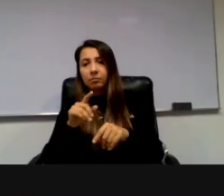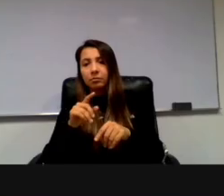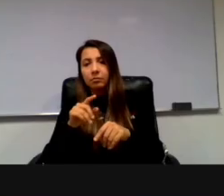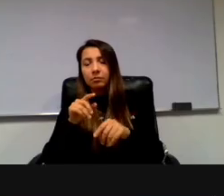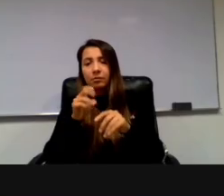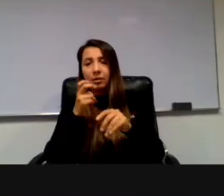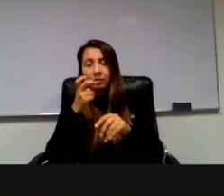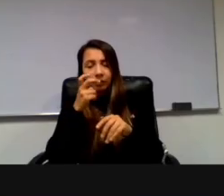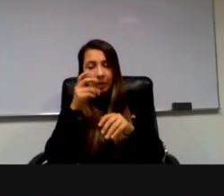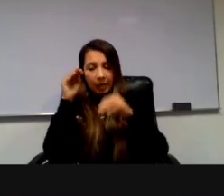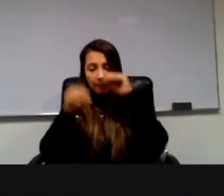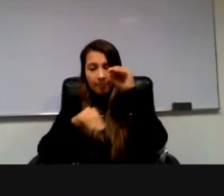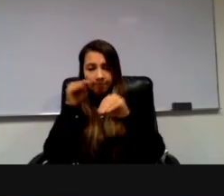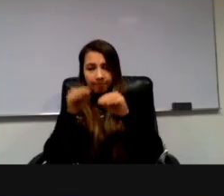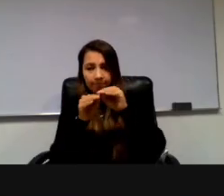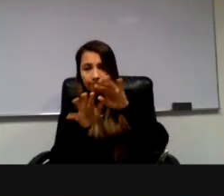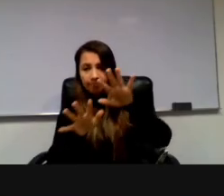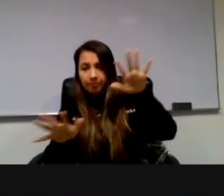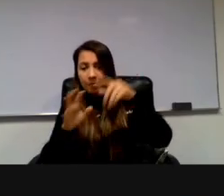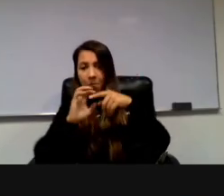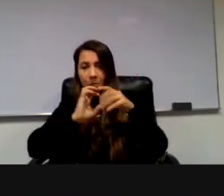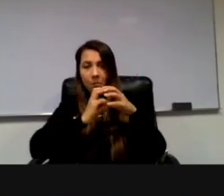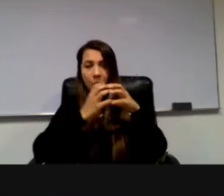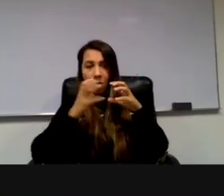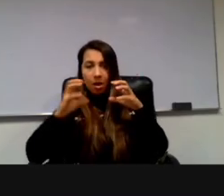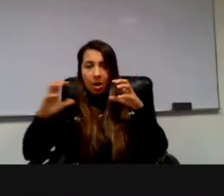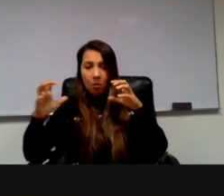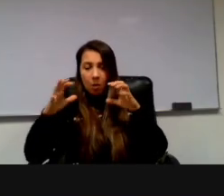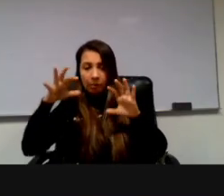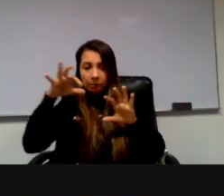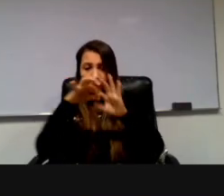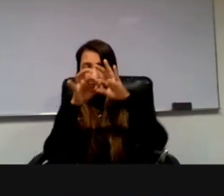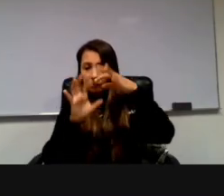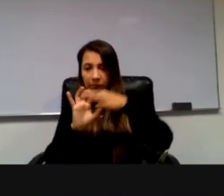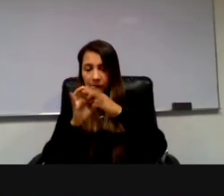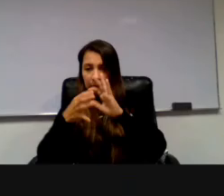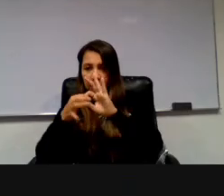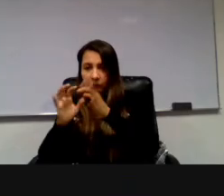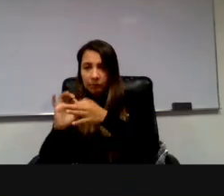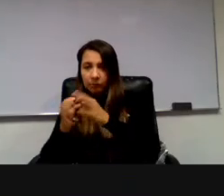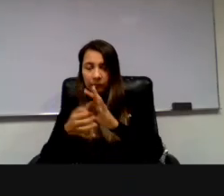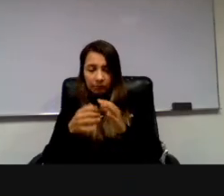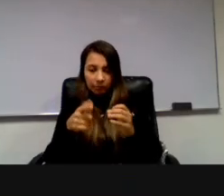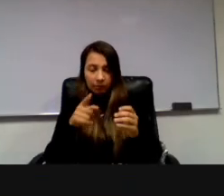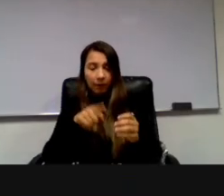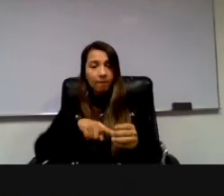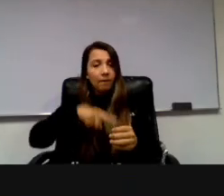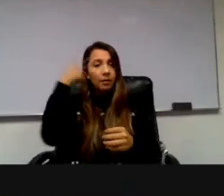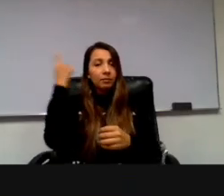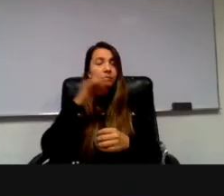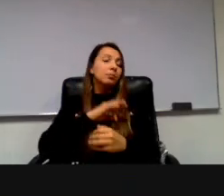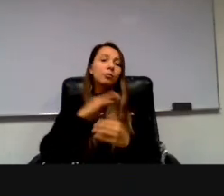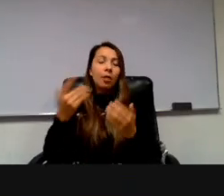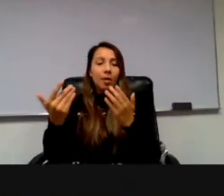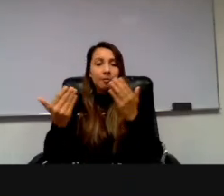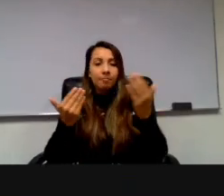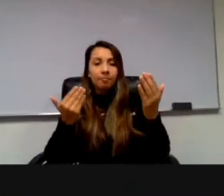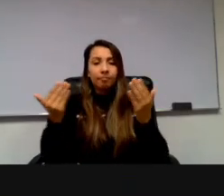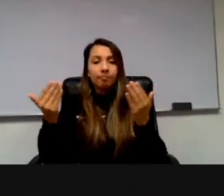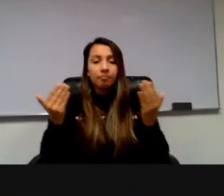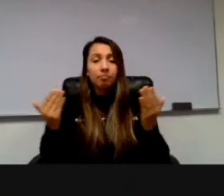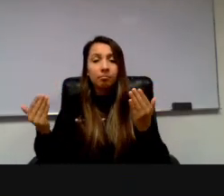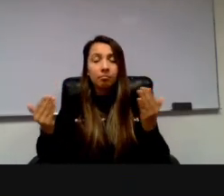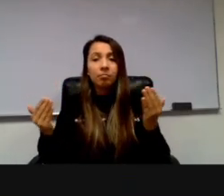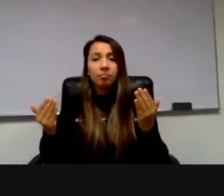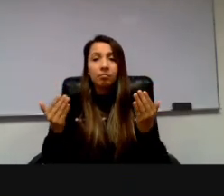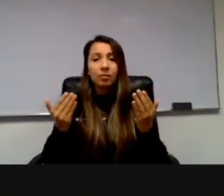de hacer árboles evolutivos a partir de moléculas es que pues puedo yo comparar seres vivos que morfológicamente